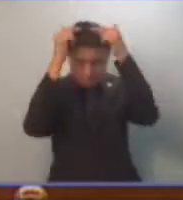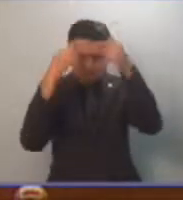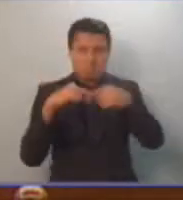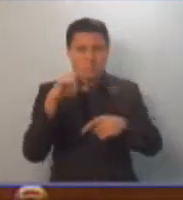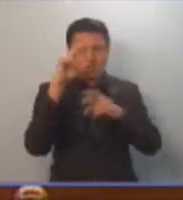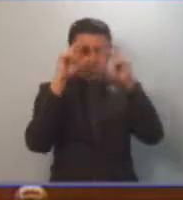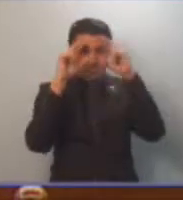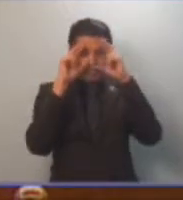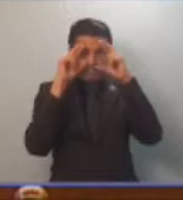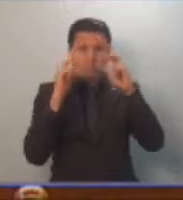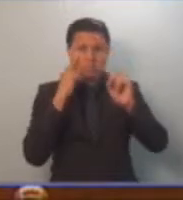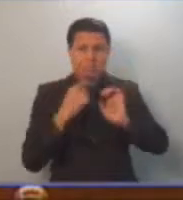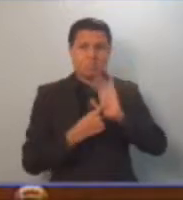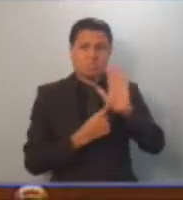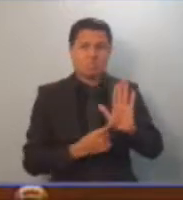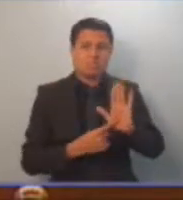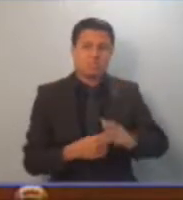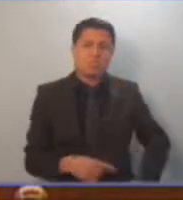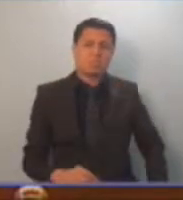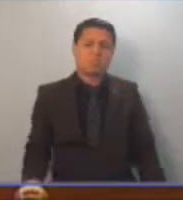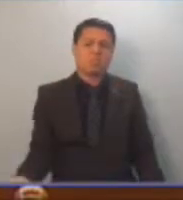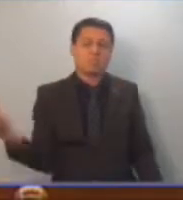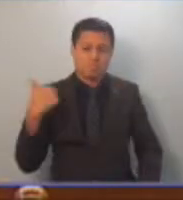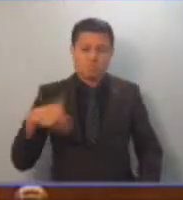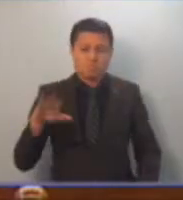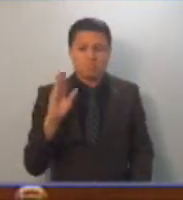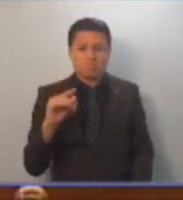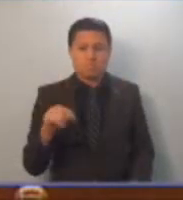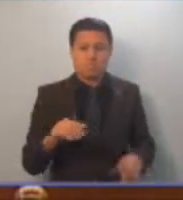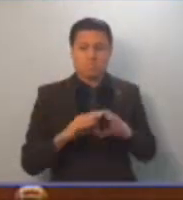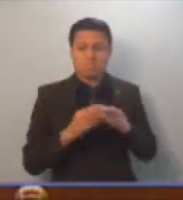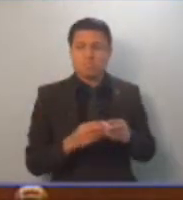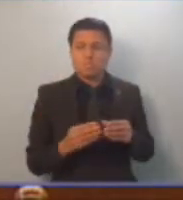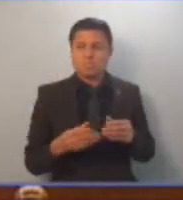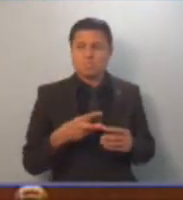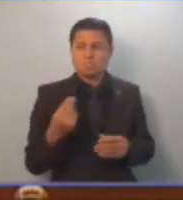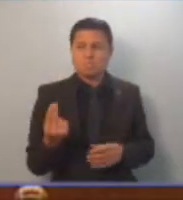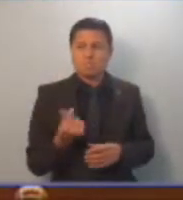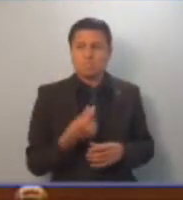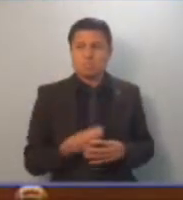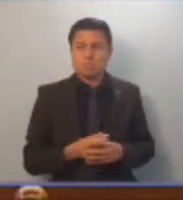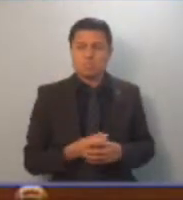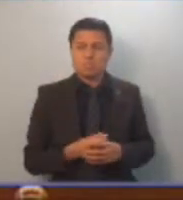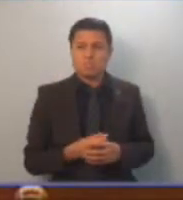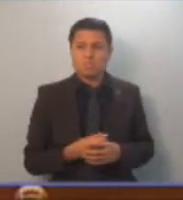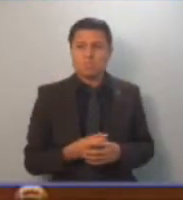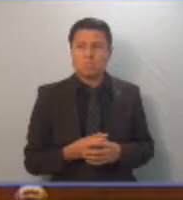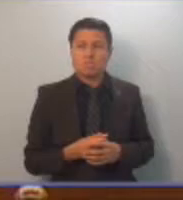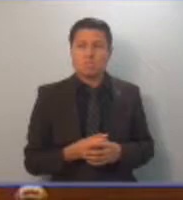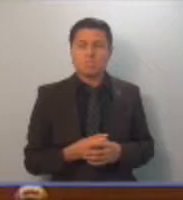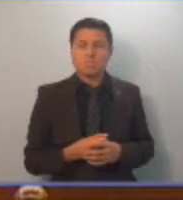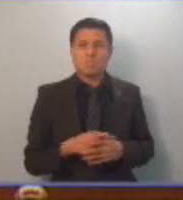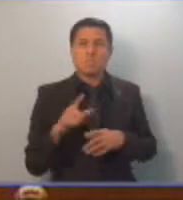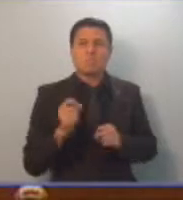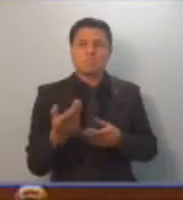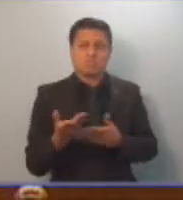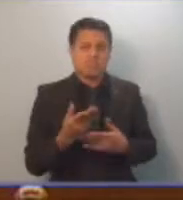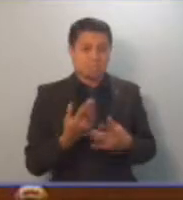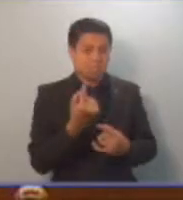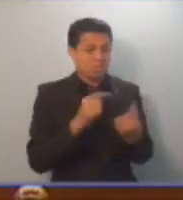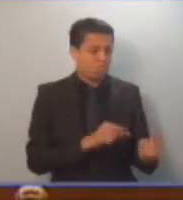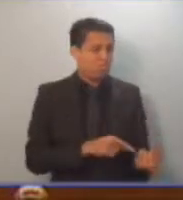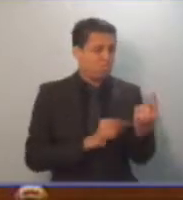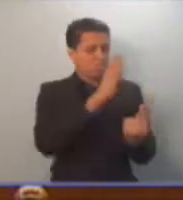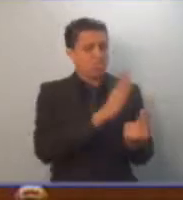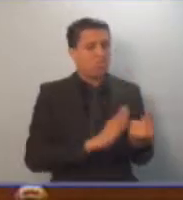significado referente más allá de una simple honorificación, pues él se convierte en un santo y un